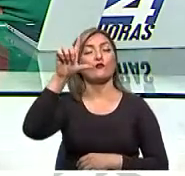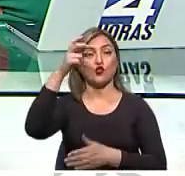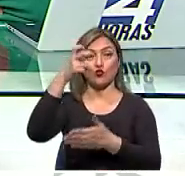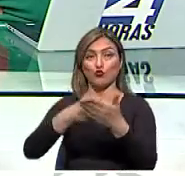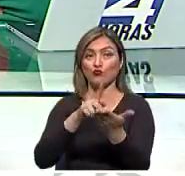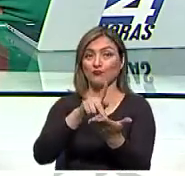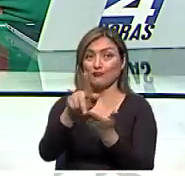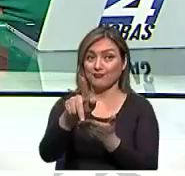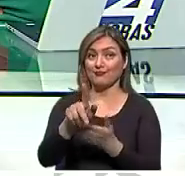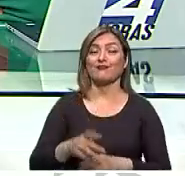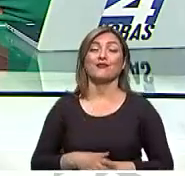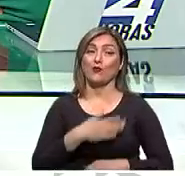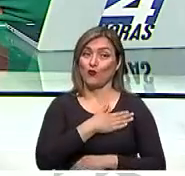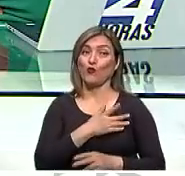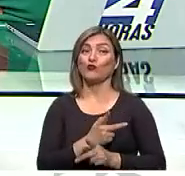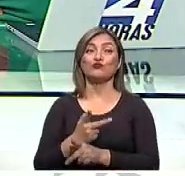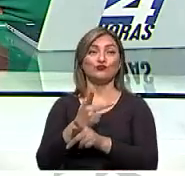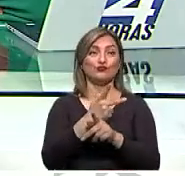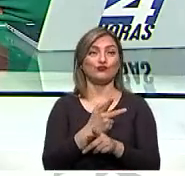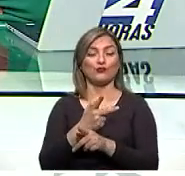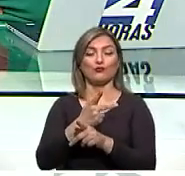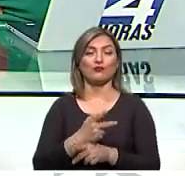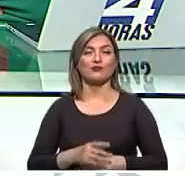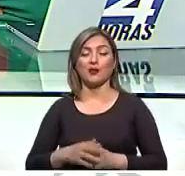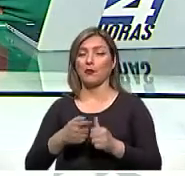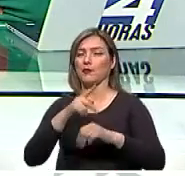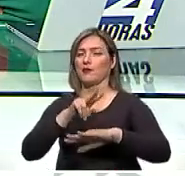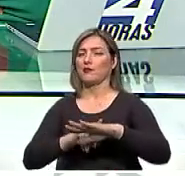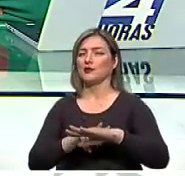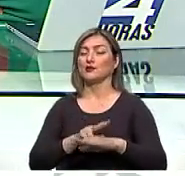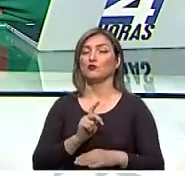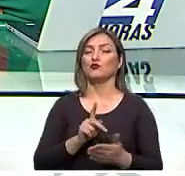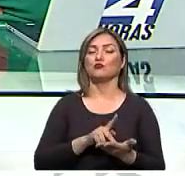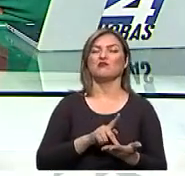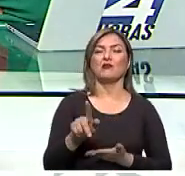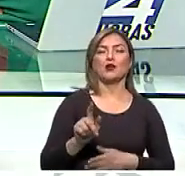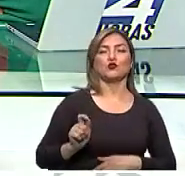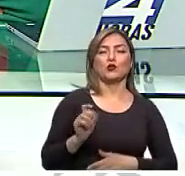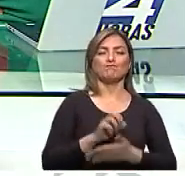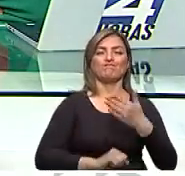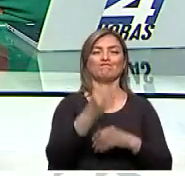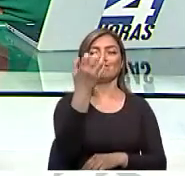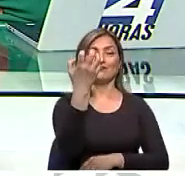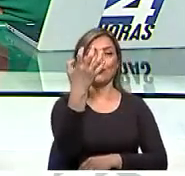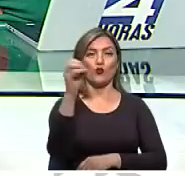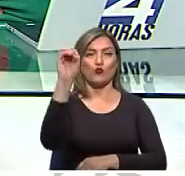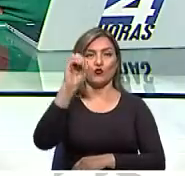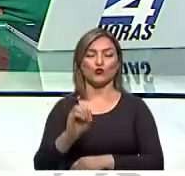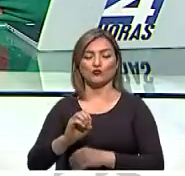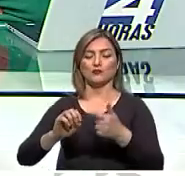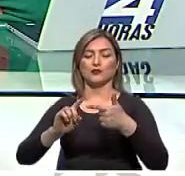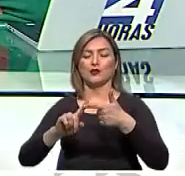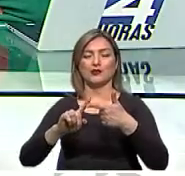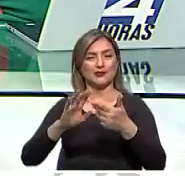van a sancionar, así que por favor tengan mucho cuidado, porque la primera vez es el 15% del salario básico unificado, la segunda